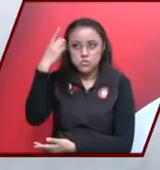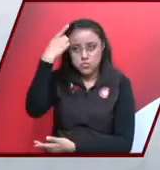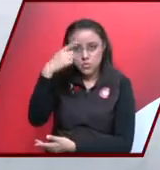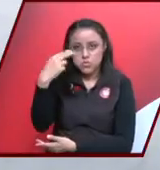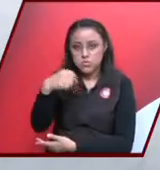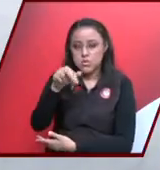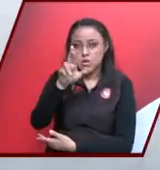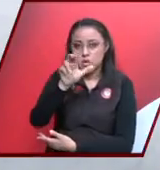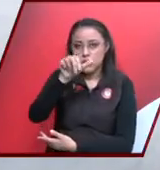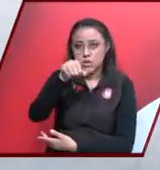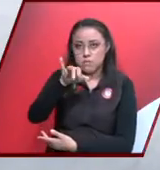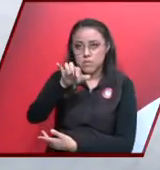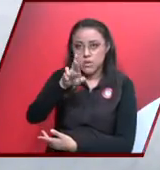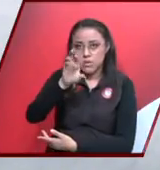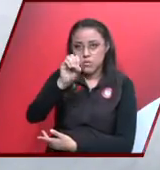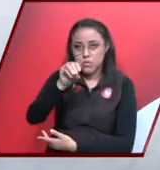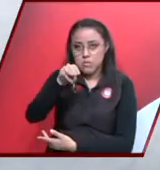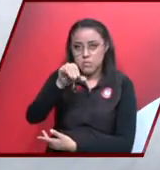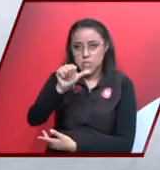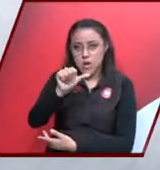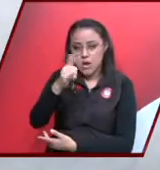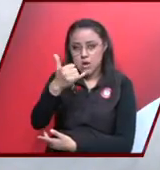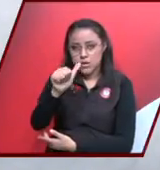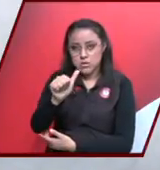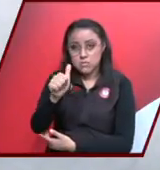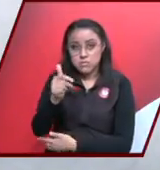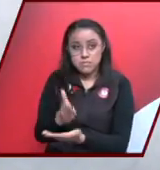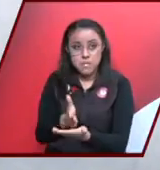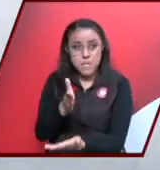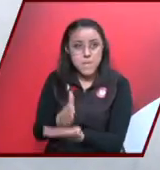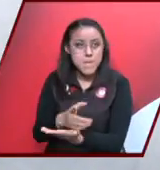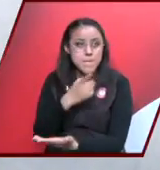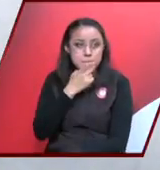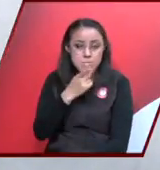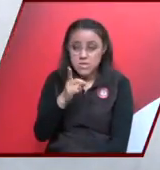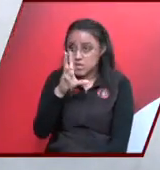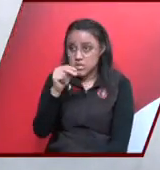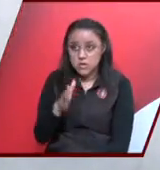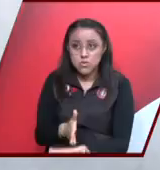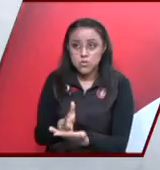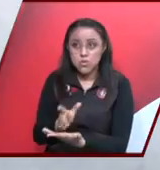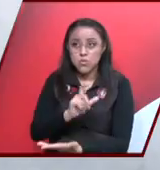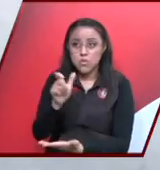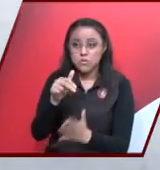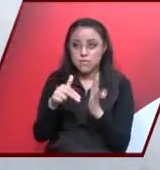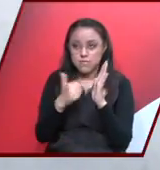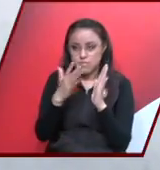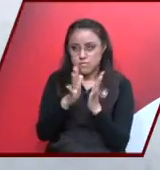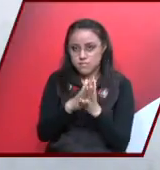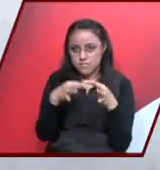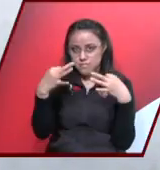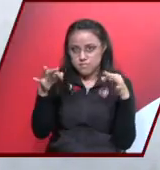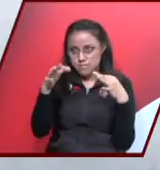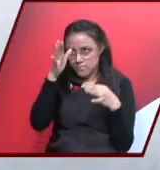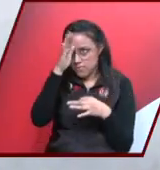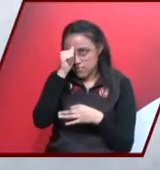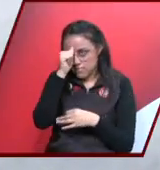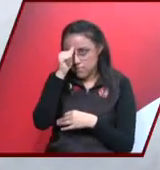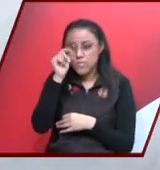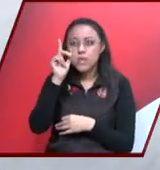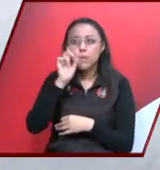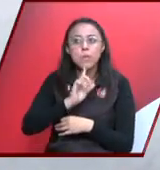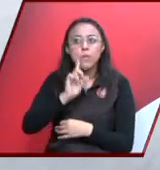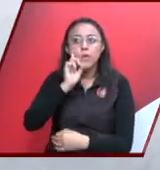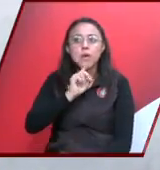Ramiro, Maya, y la que no me deja pasar por mis cosas hasta que yo le firme unos documentos es la